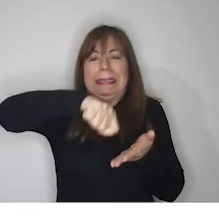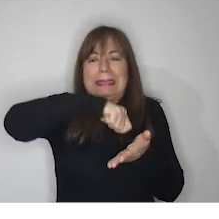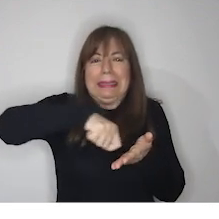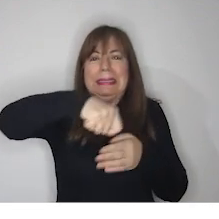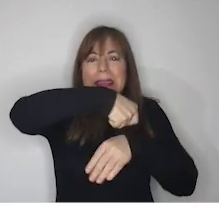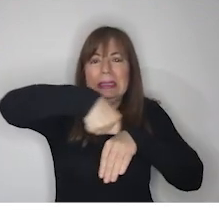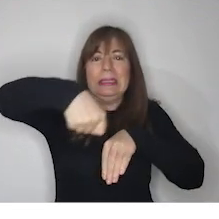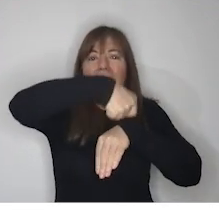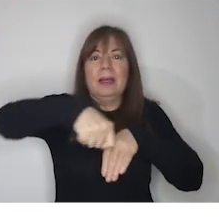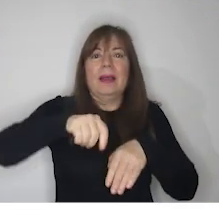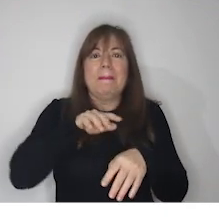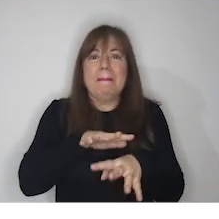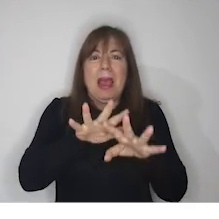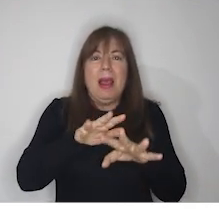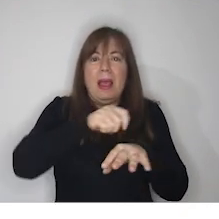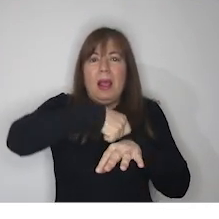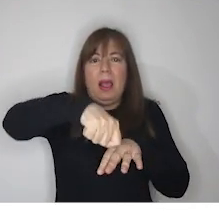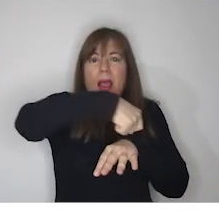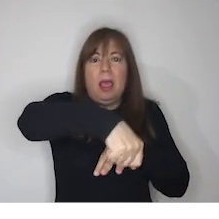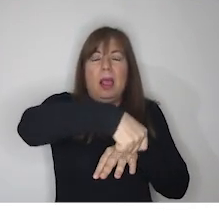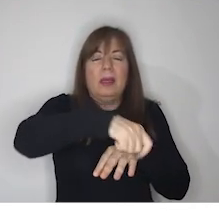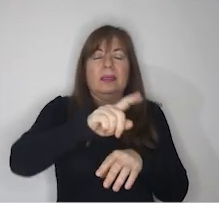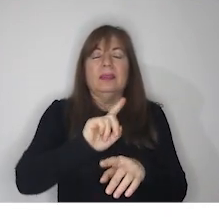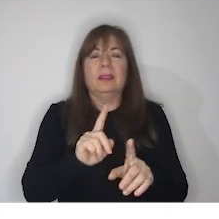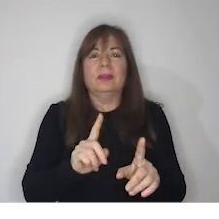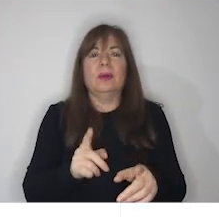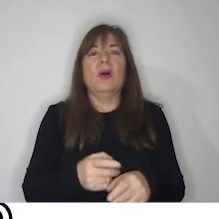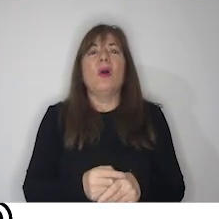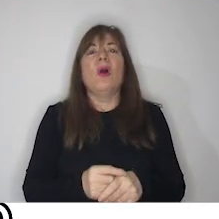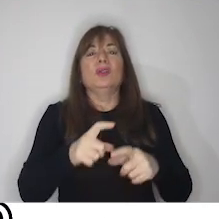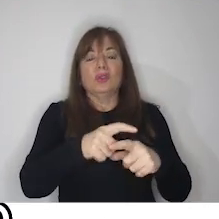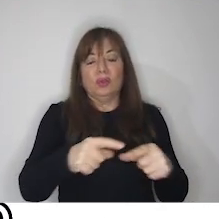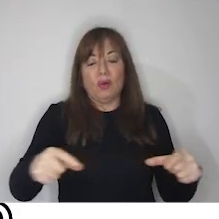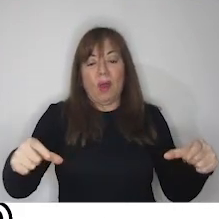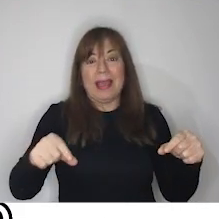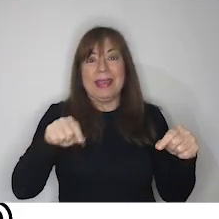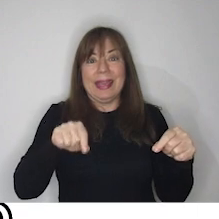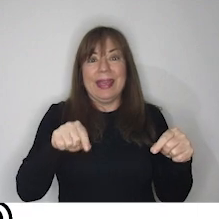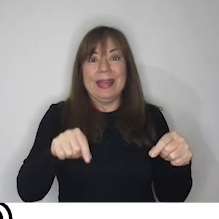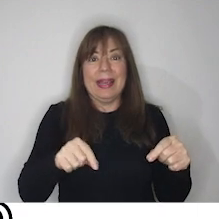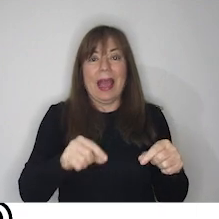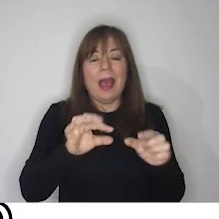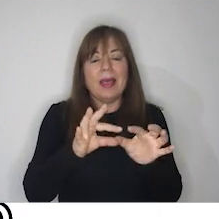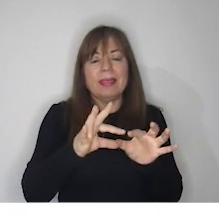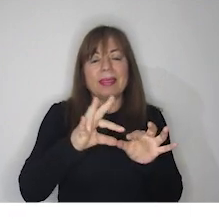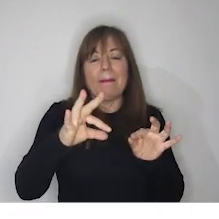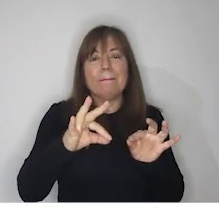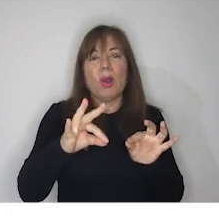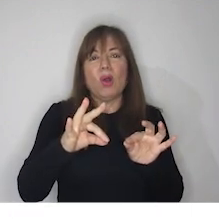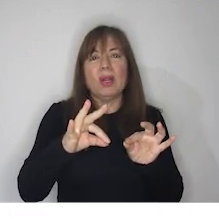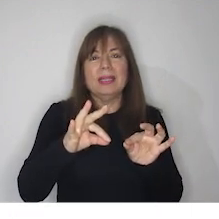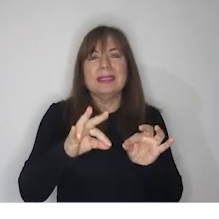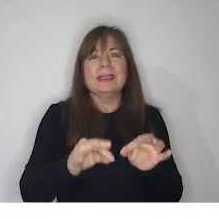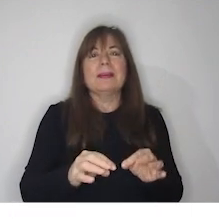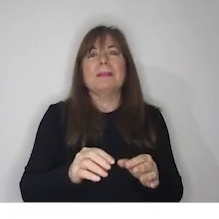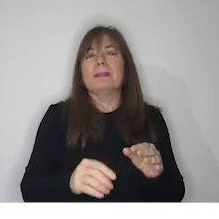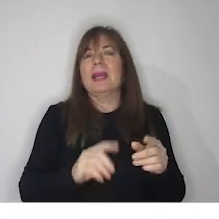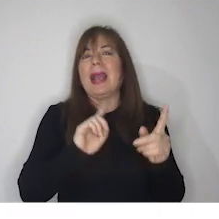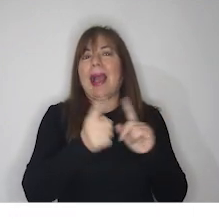total. Usar toallas higiénicas, tampón u otro de correcto modo y cambiarlas como máximo cada 4